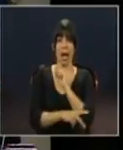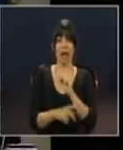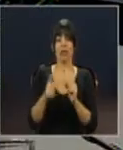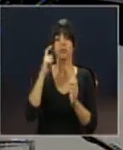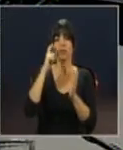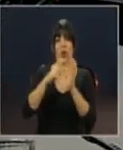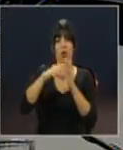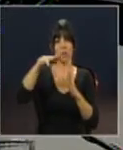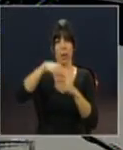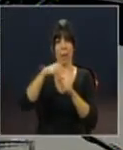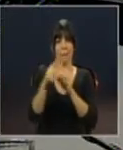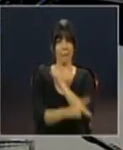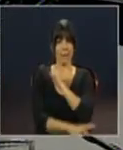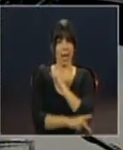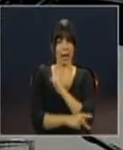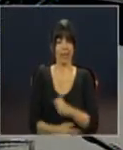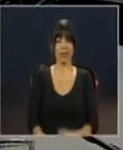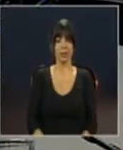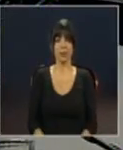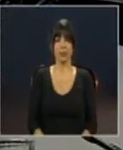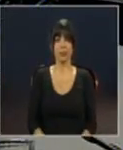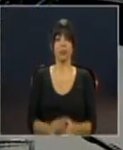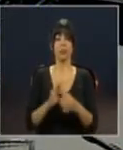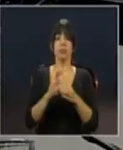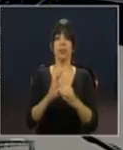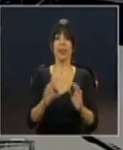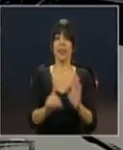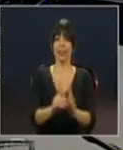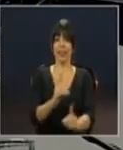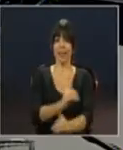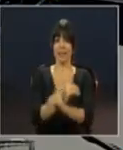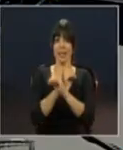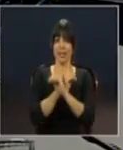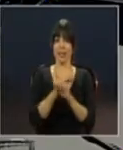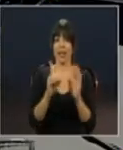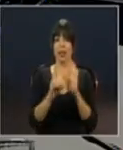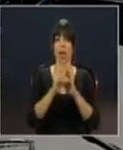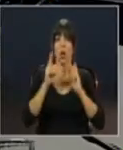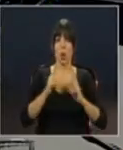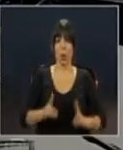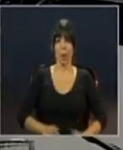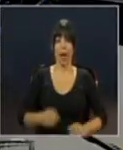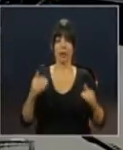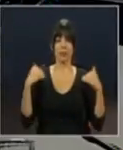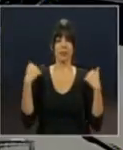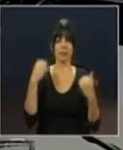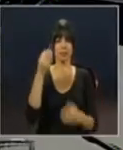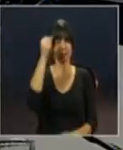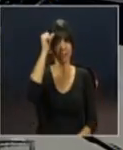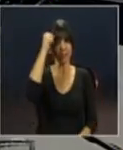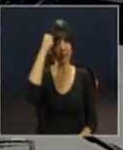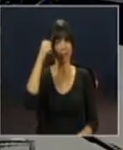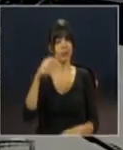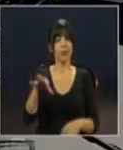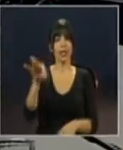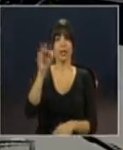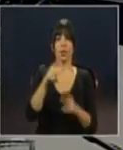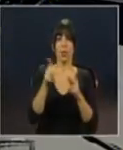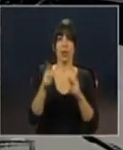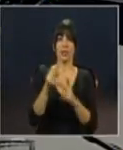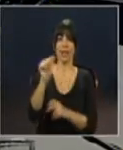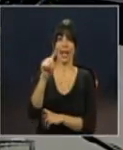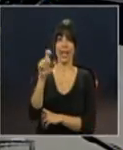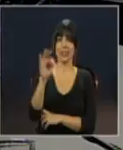nacional. Respecto de la defensa de los derechos humanos, me complace recordar la elección de la doctora Elizabeth Odio